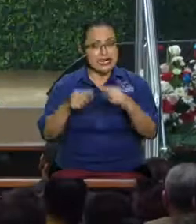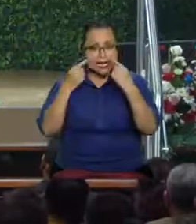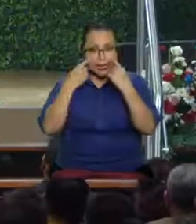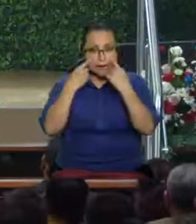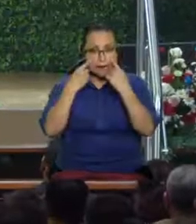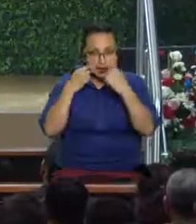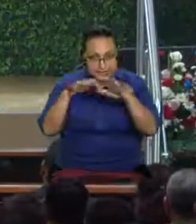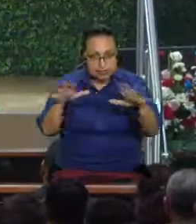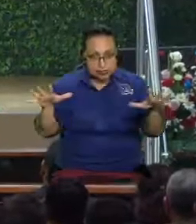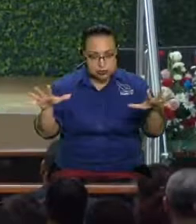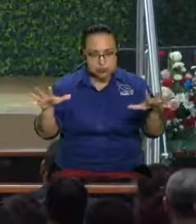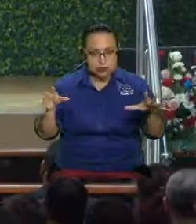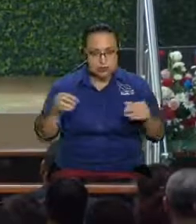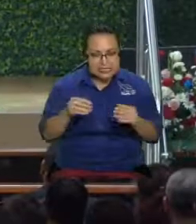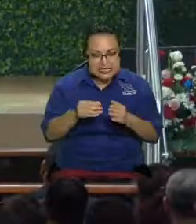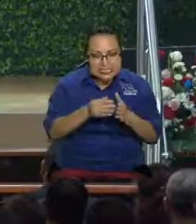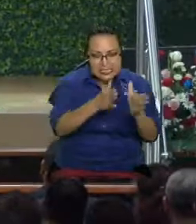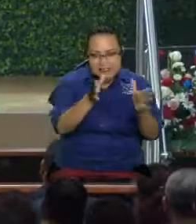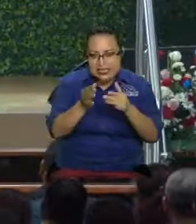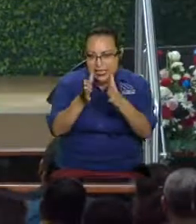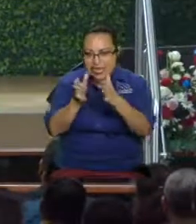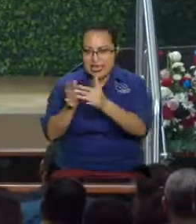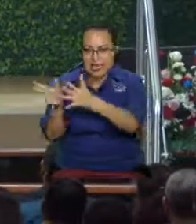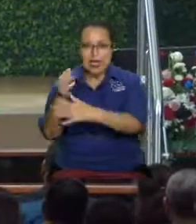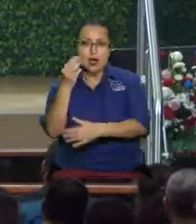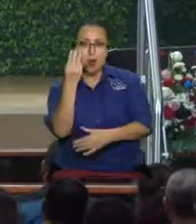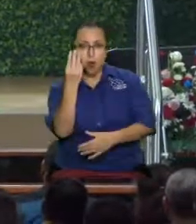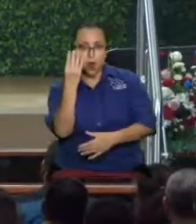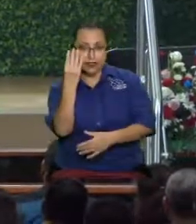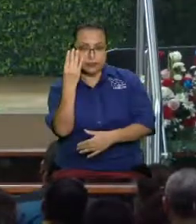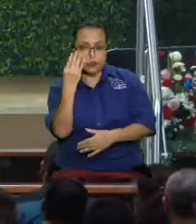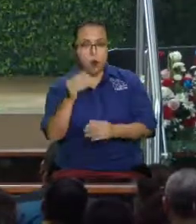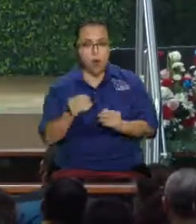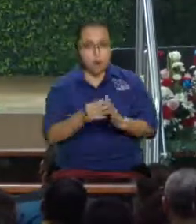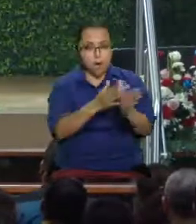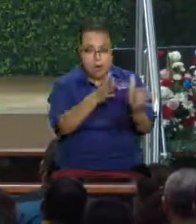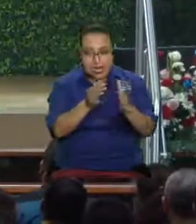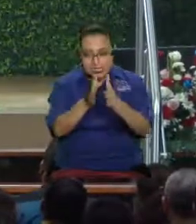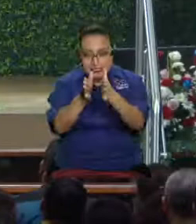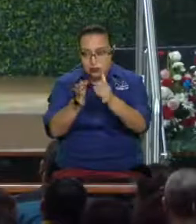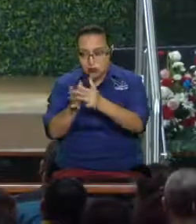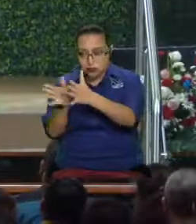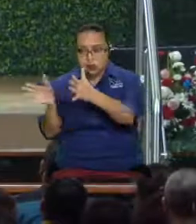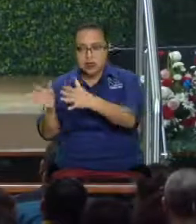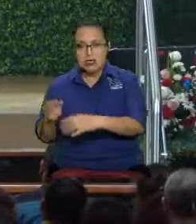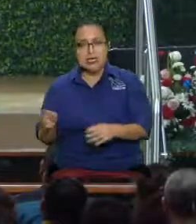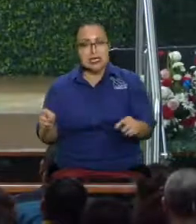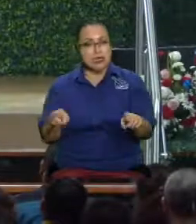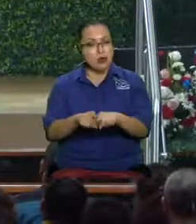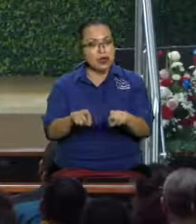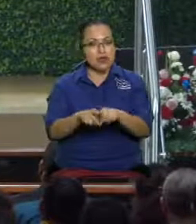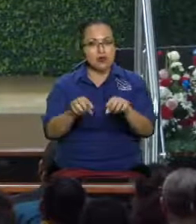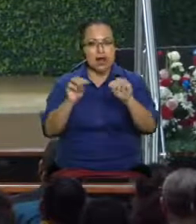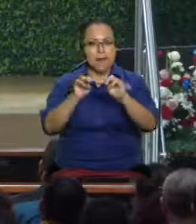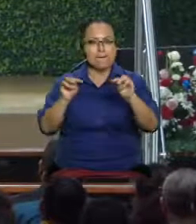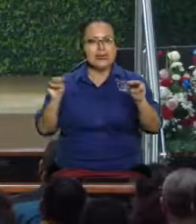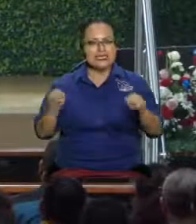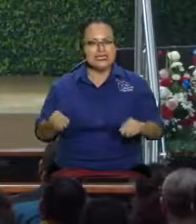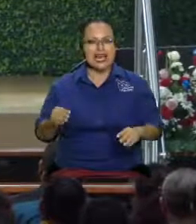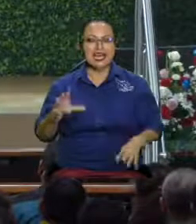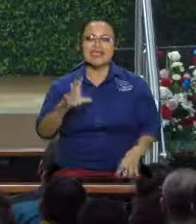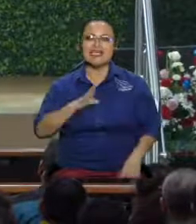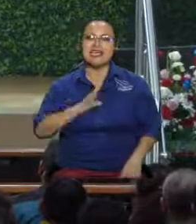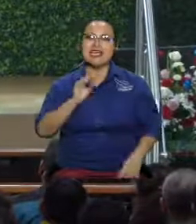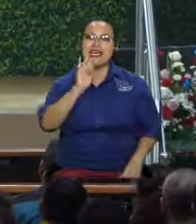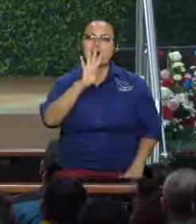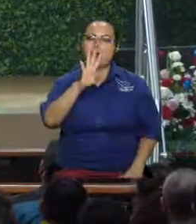en el paraíso salía un río, se dividía en cuatro brazos. Así como el altar tenía cuatro esquinas, así como una buena mesa tiene cuatro